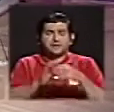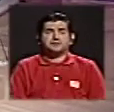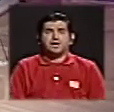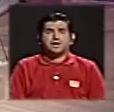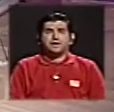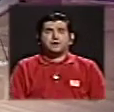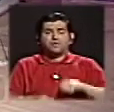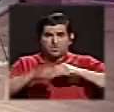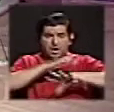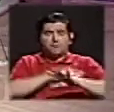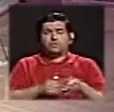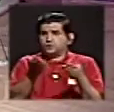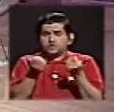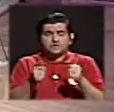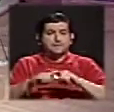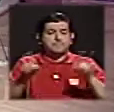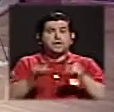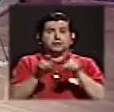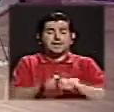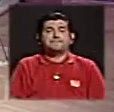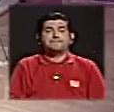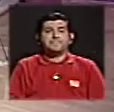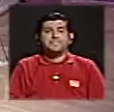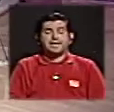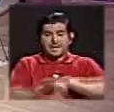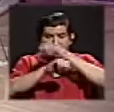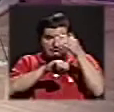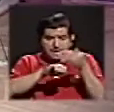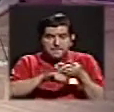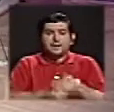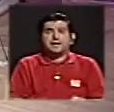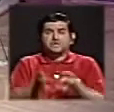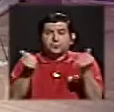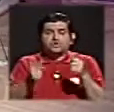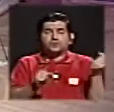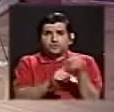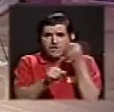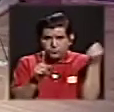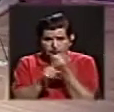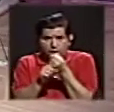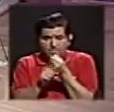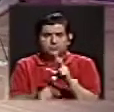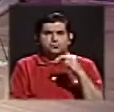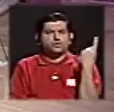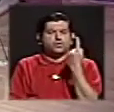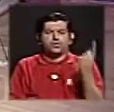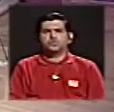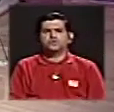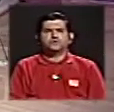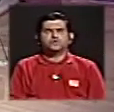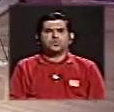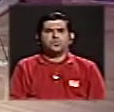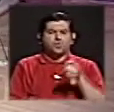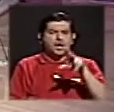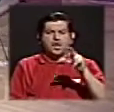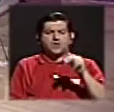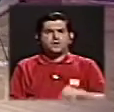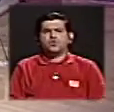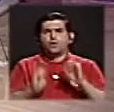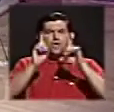no deseados, pero también con los embarazos que son producto de la violencia, ¿verdad? Con los, no solo la falta de educación para la sexualidad,